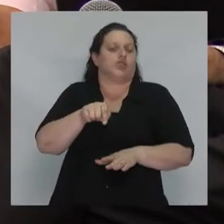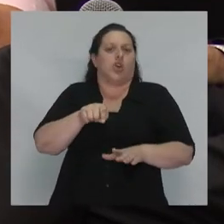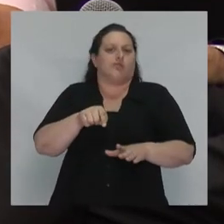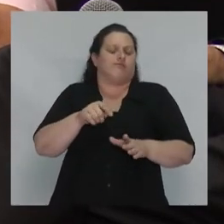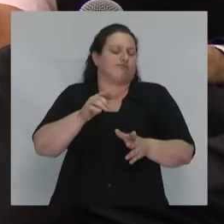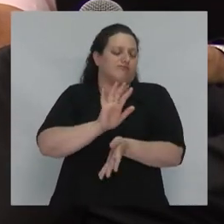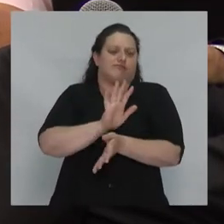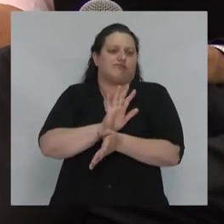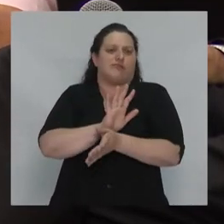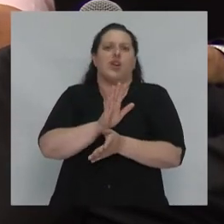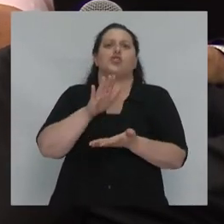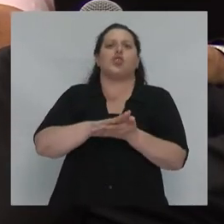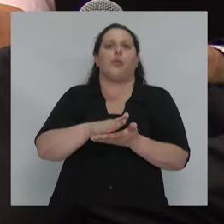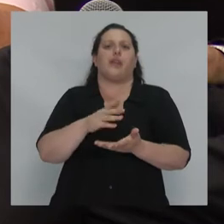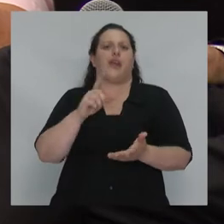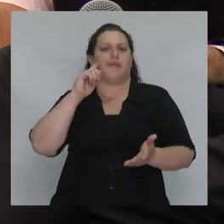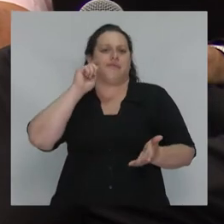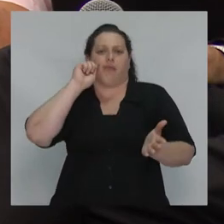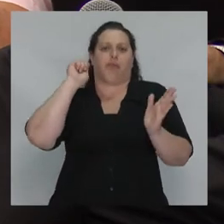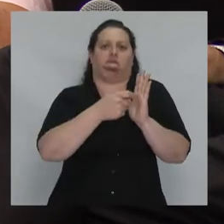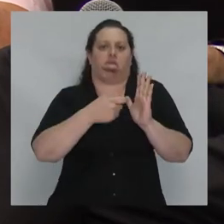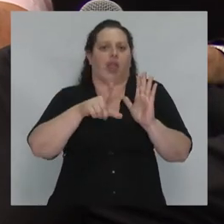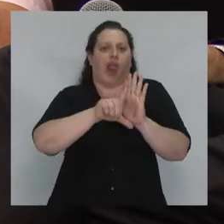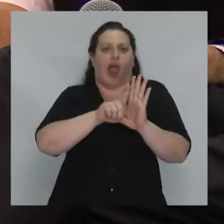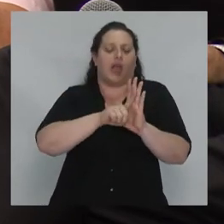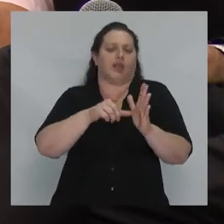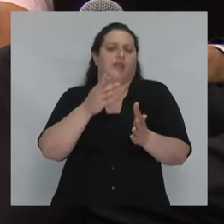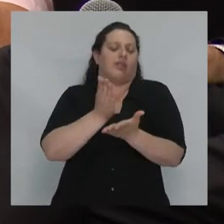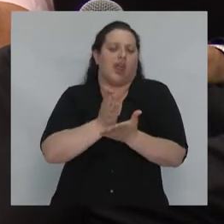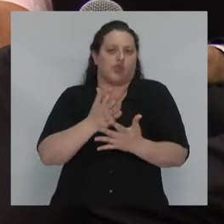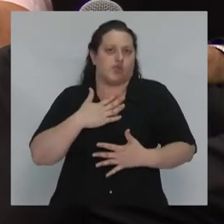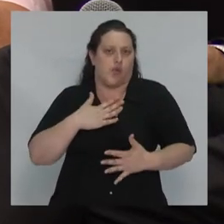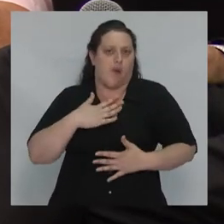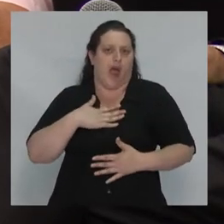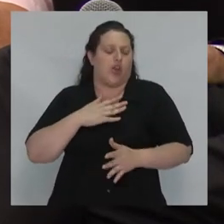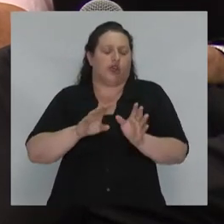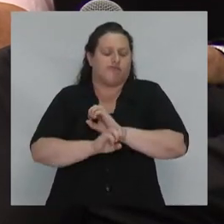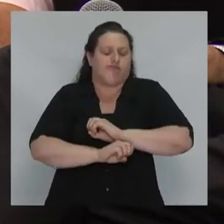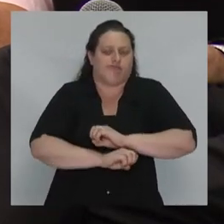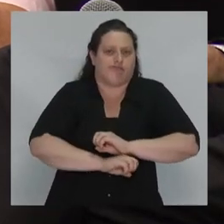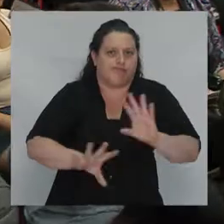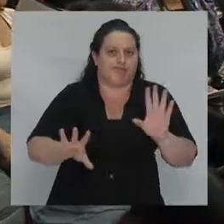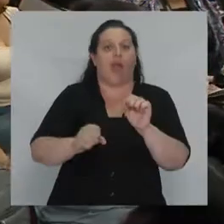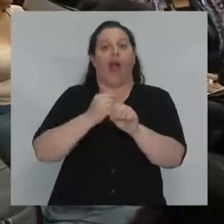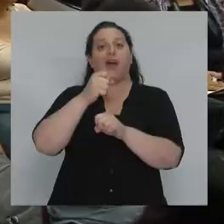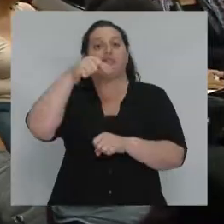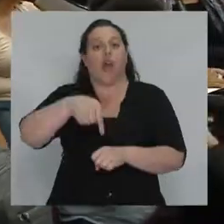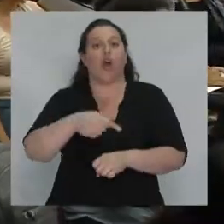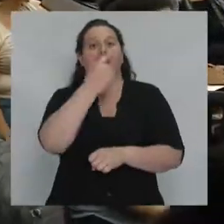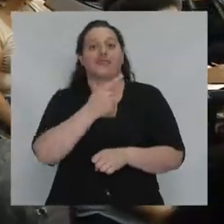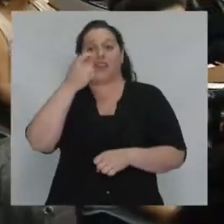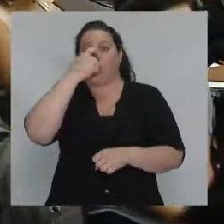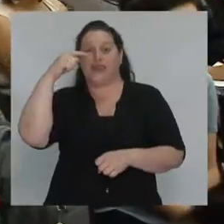humanos. Desde 1970 hasta hoy ha habido 127 elecciones en América